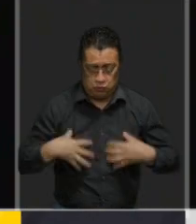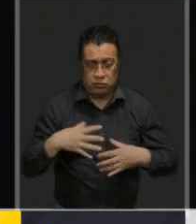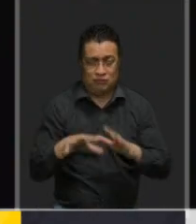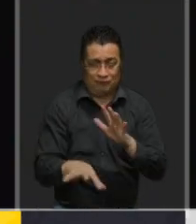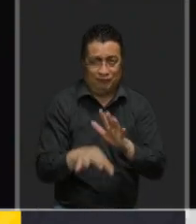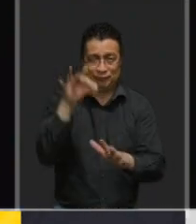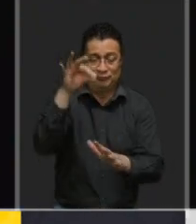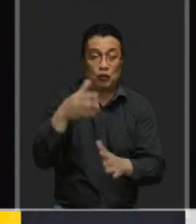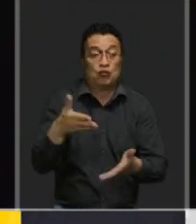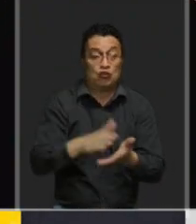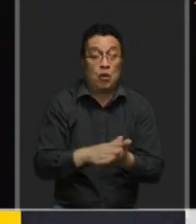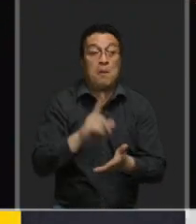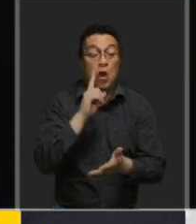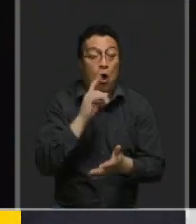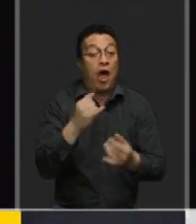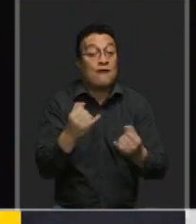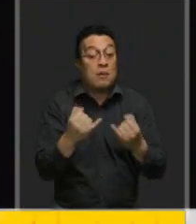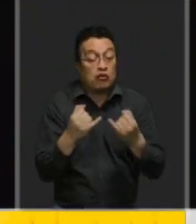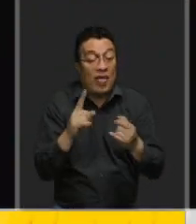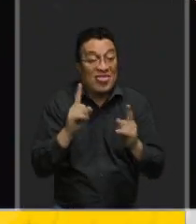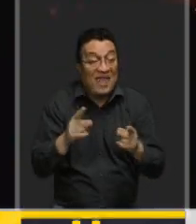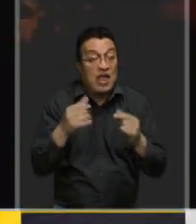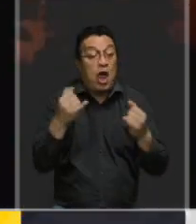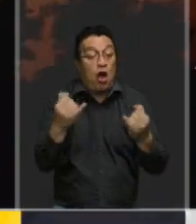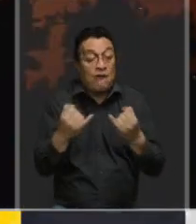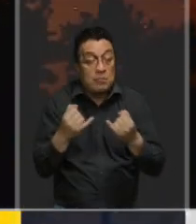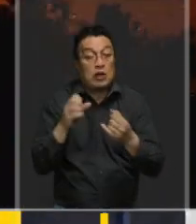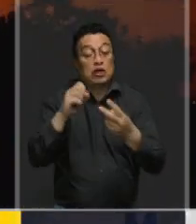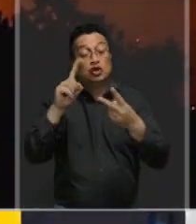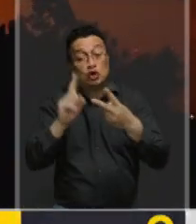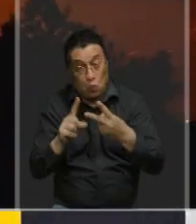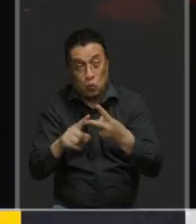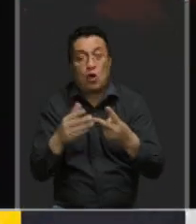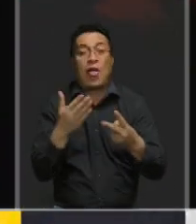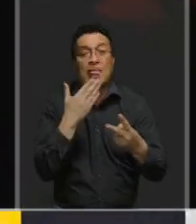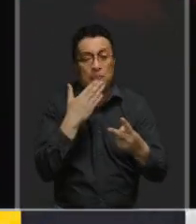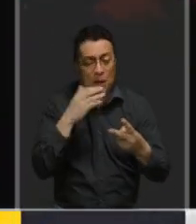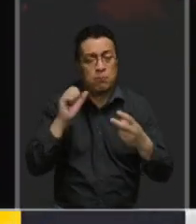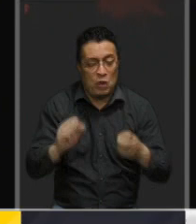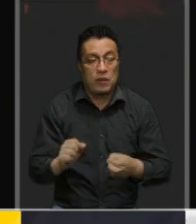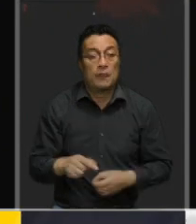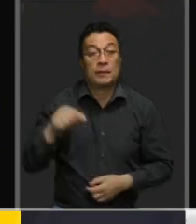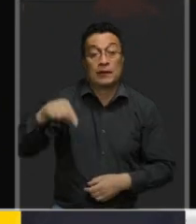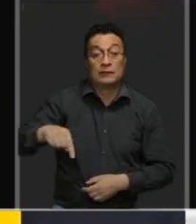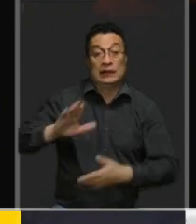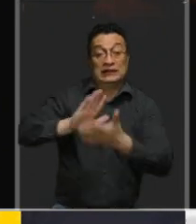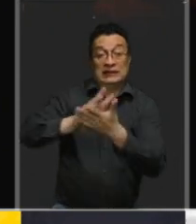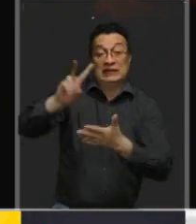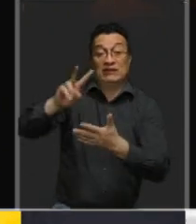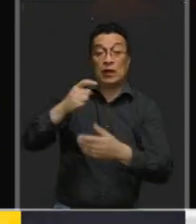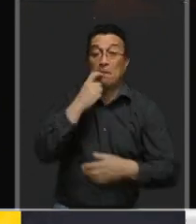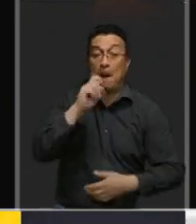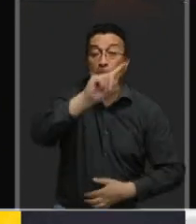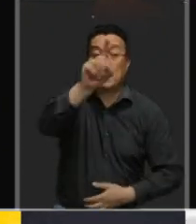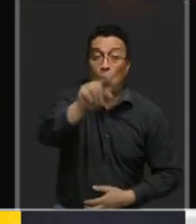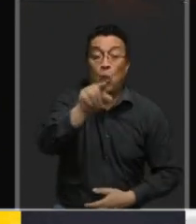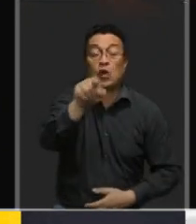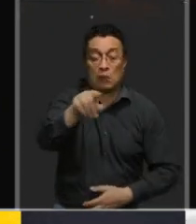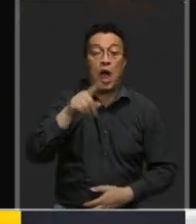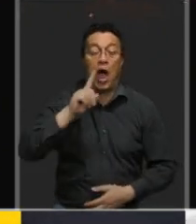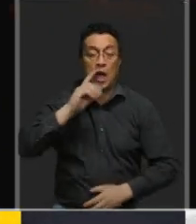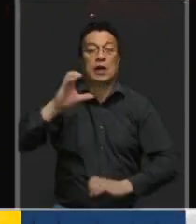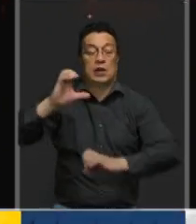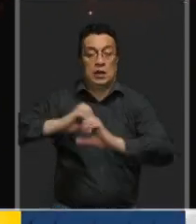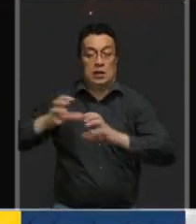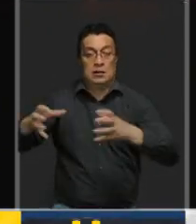hay información que tenemos que confirmar eventualmente de un segundo cuerpo. Para Televisión Noticias se habla de también una compañía de